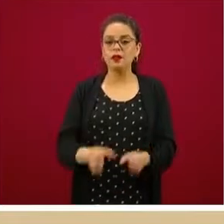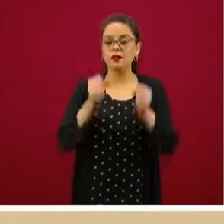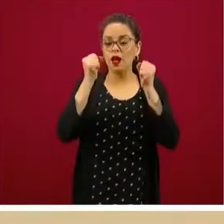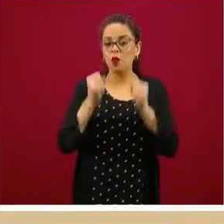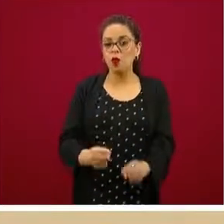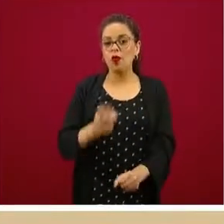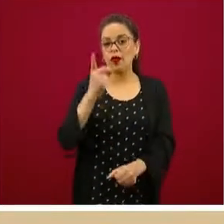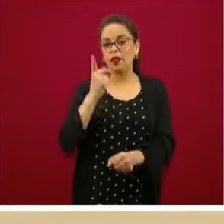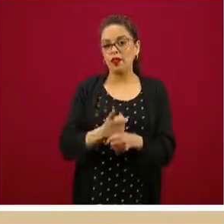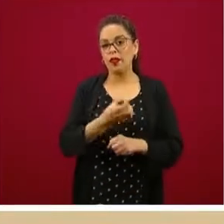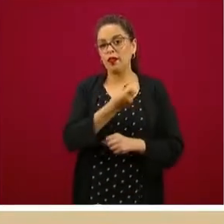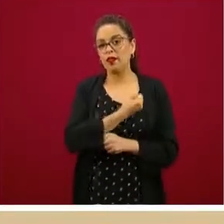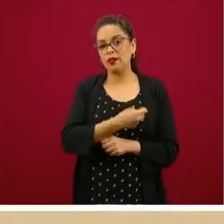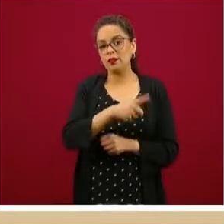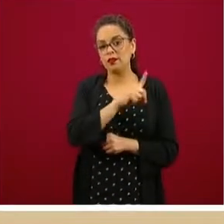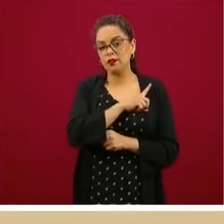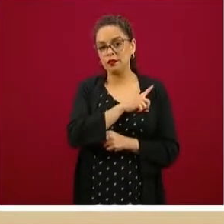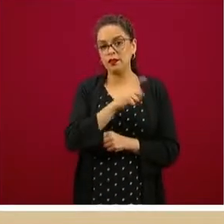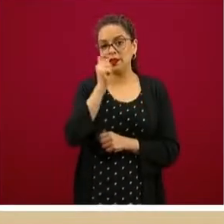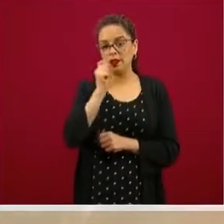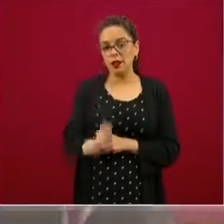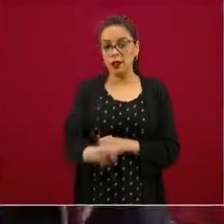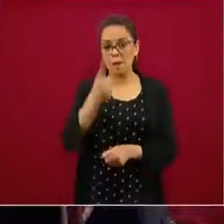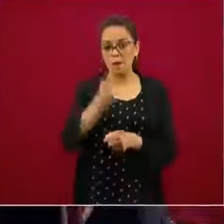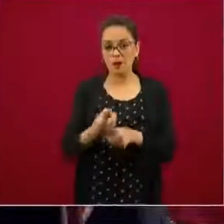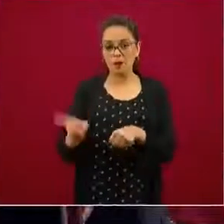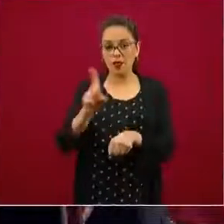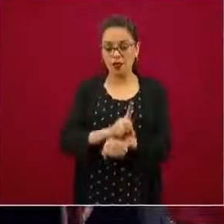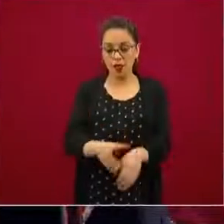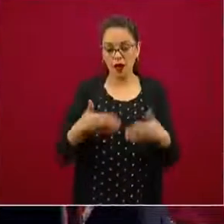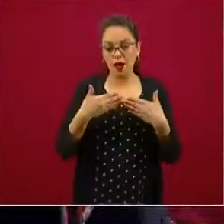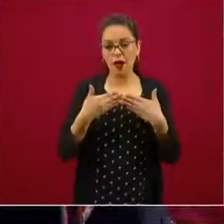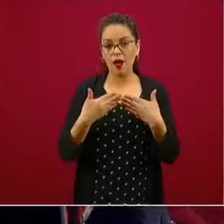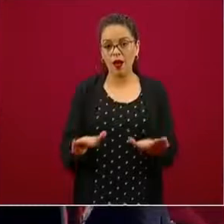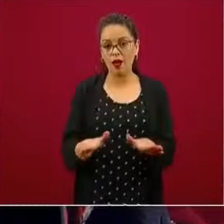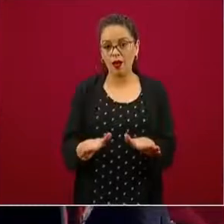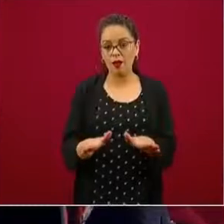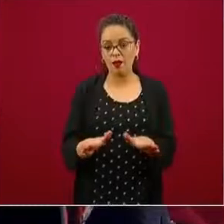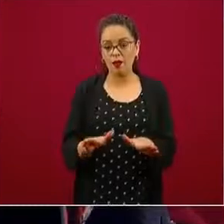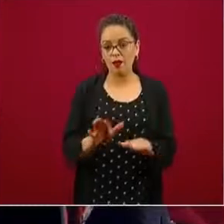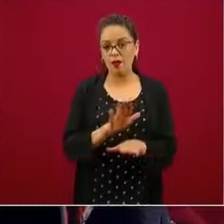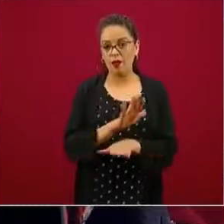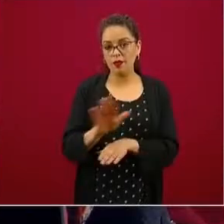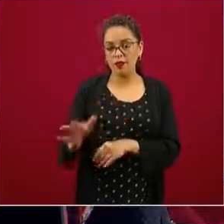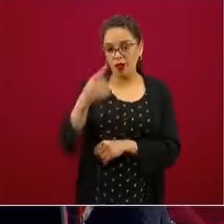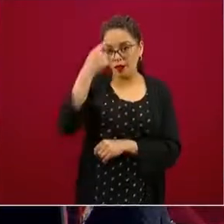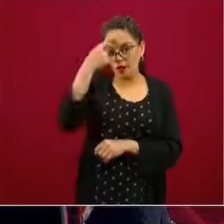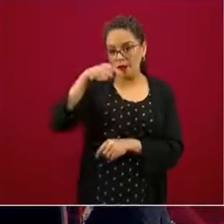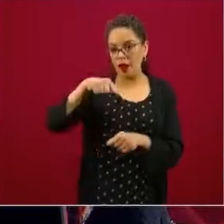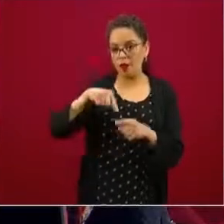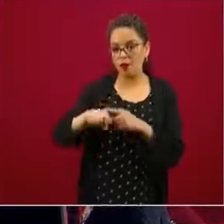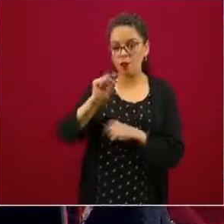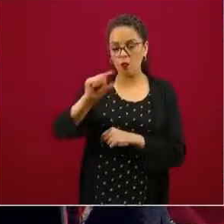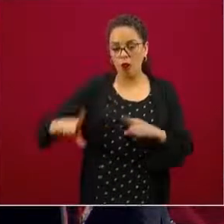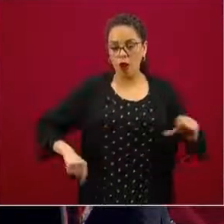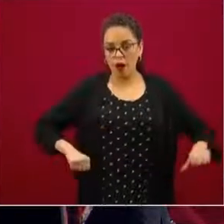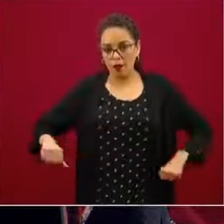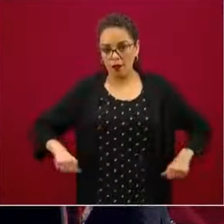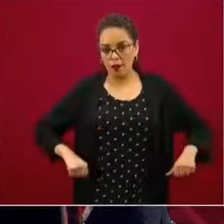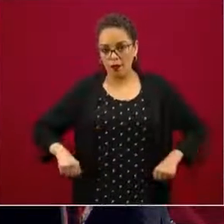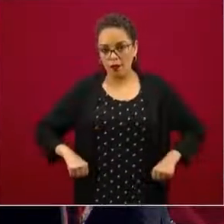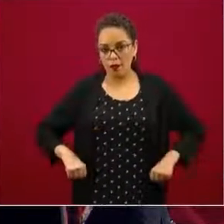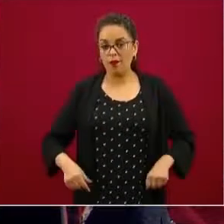el primer momento del desconfinamiento. ¿Qué quiere decir esto? No queremos tener criterios suaves en este momento,